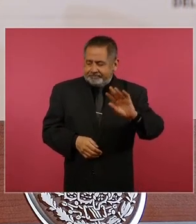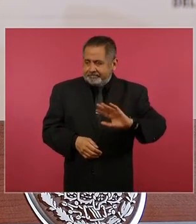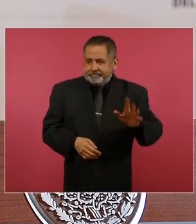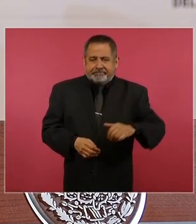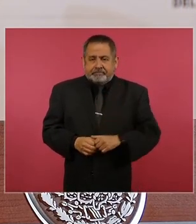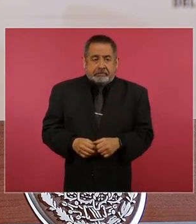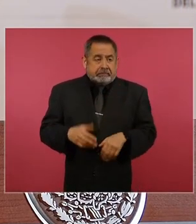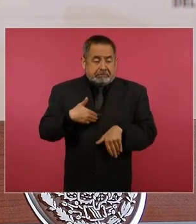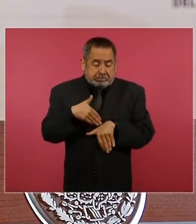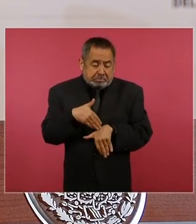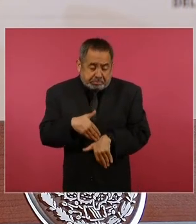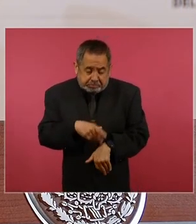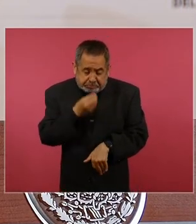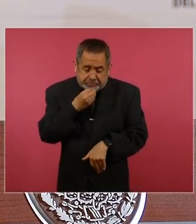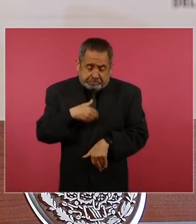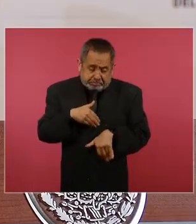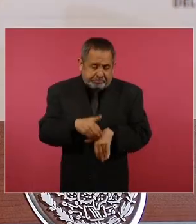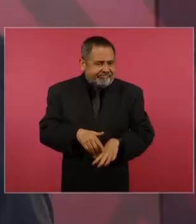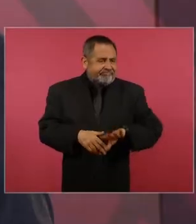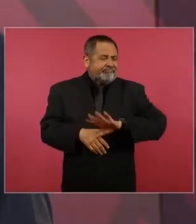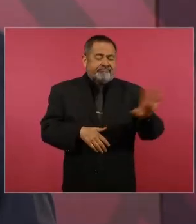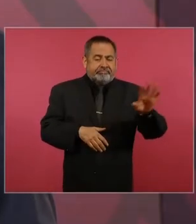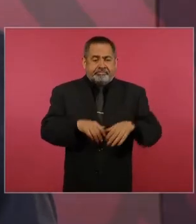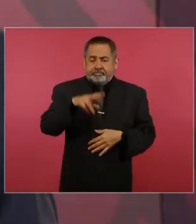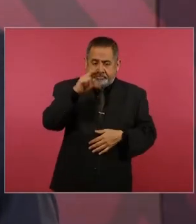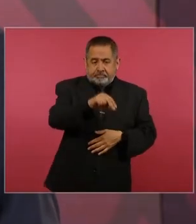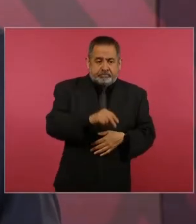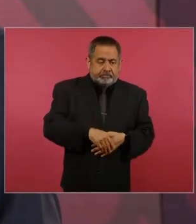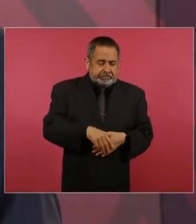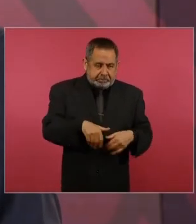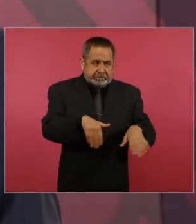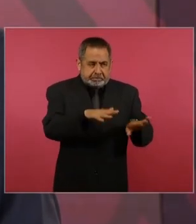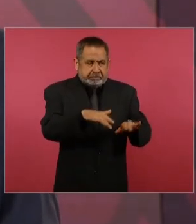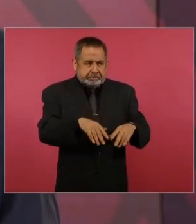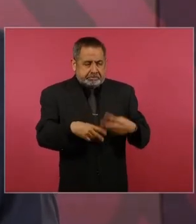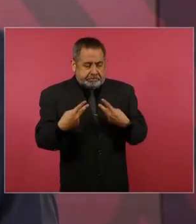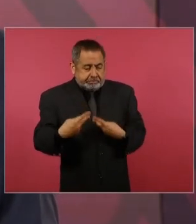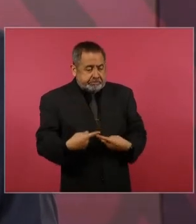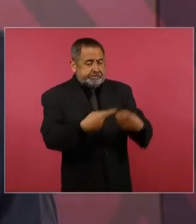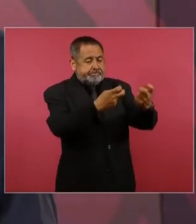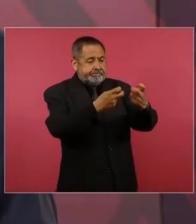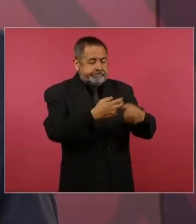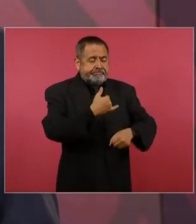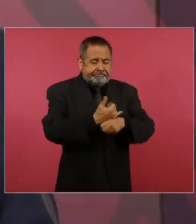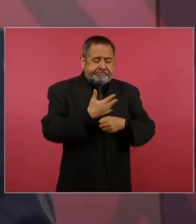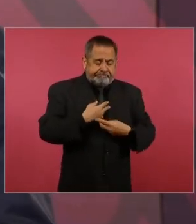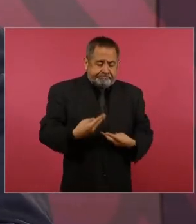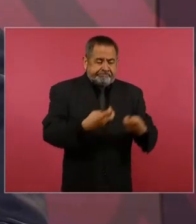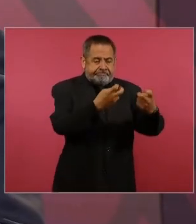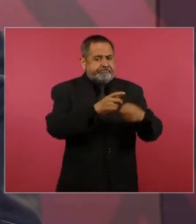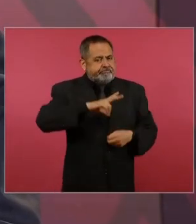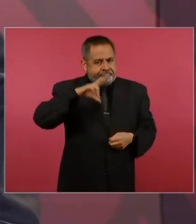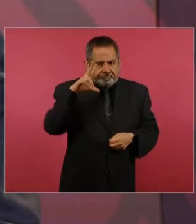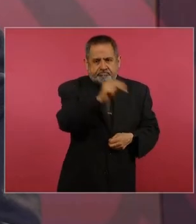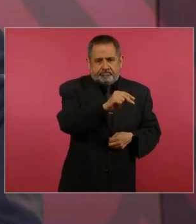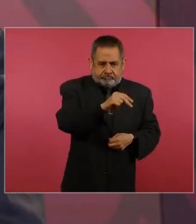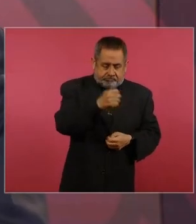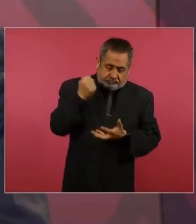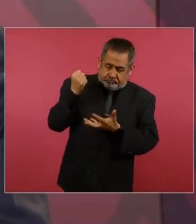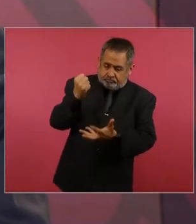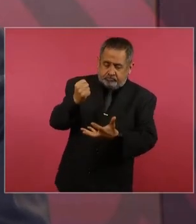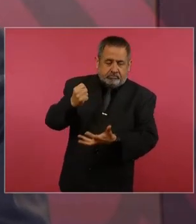no nos dejamos, no se permite que se cometan injusticias y cuidamos el